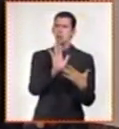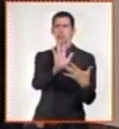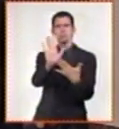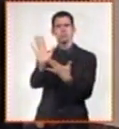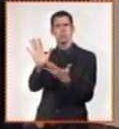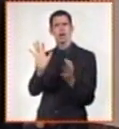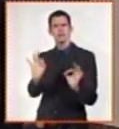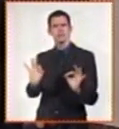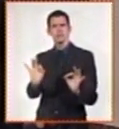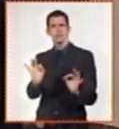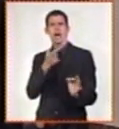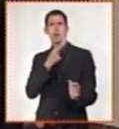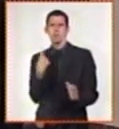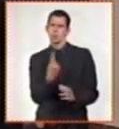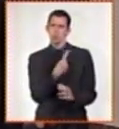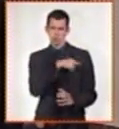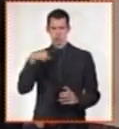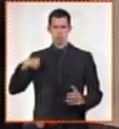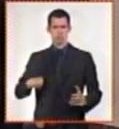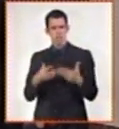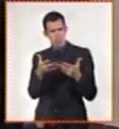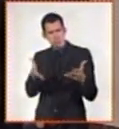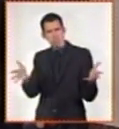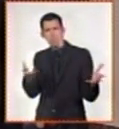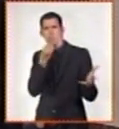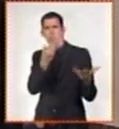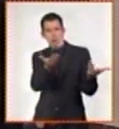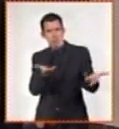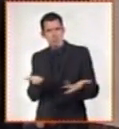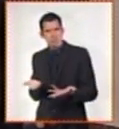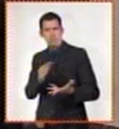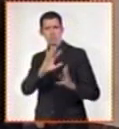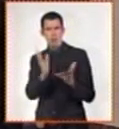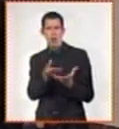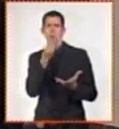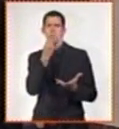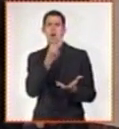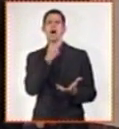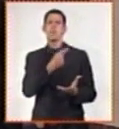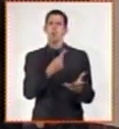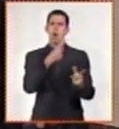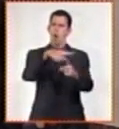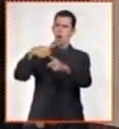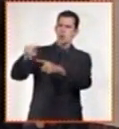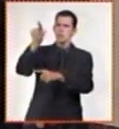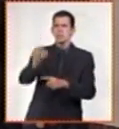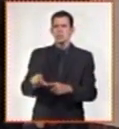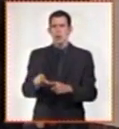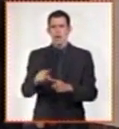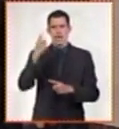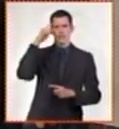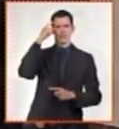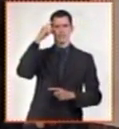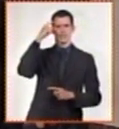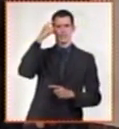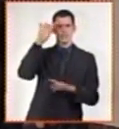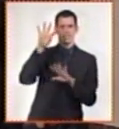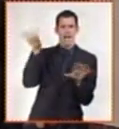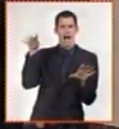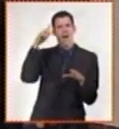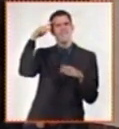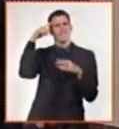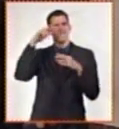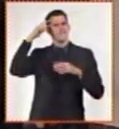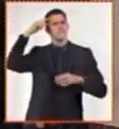a personas de todos los países que tienen la voluntad de abandonar los prejuicios, de ampliar cooperación y de